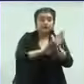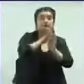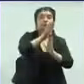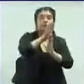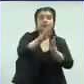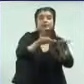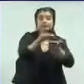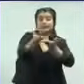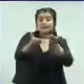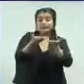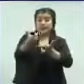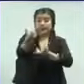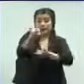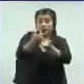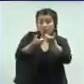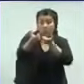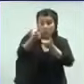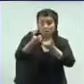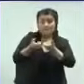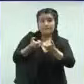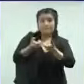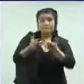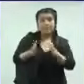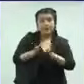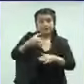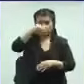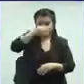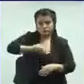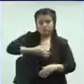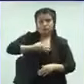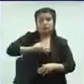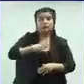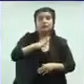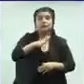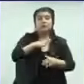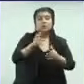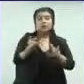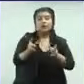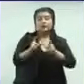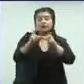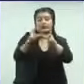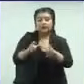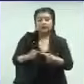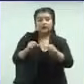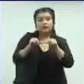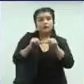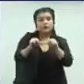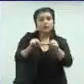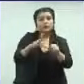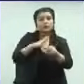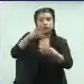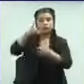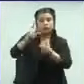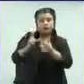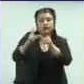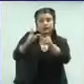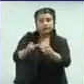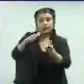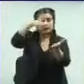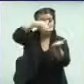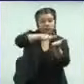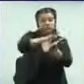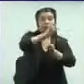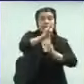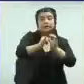los servicios, la adquisición de los servicios que aseguran la certificación o mantener la certificación del Aeropuerto